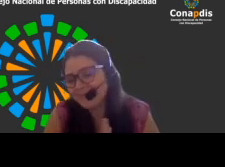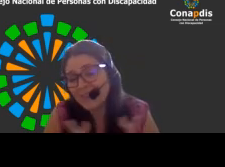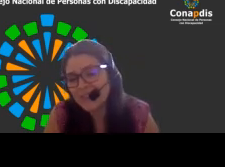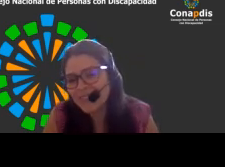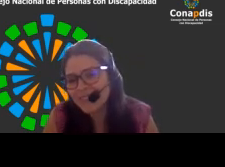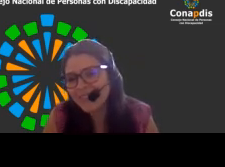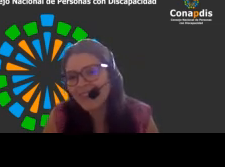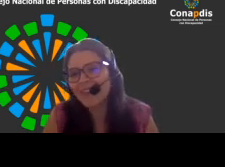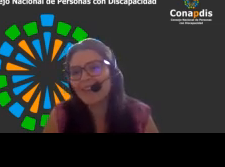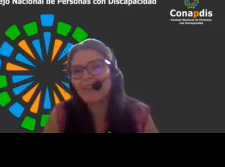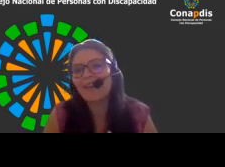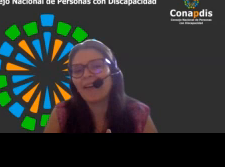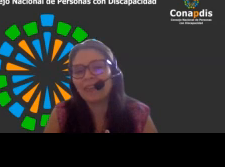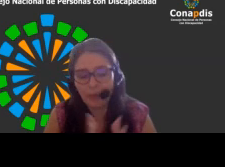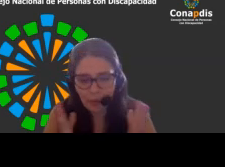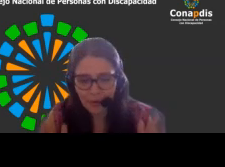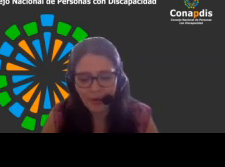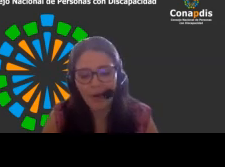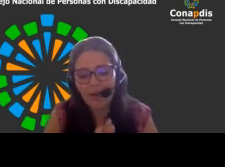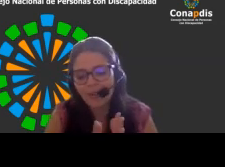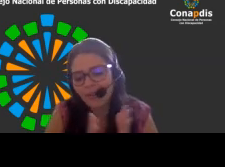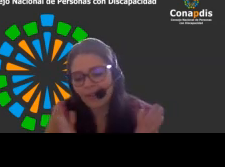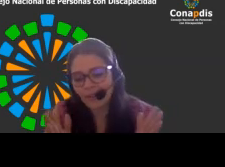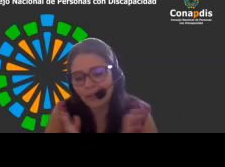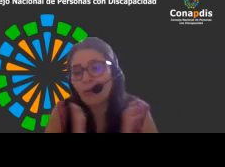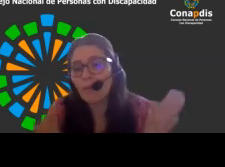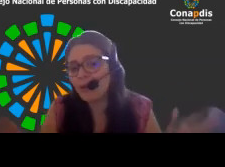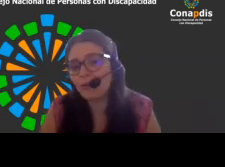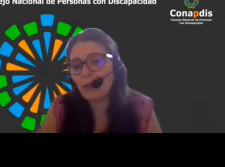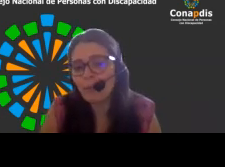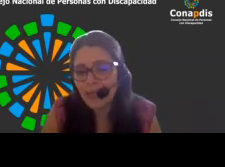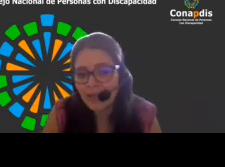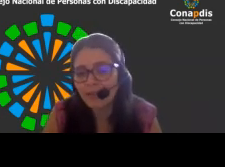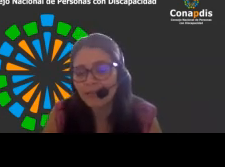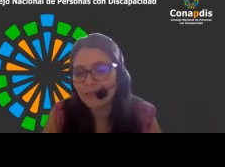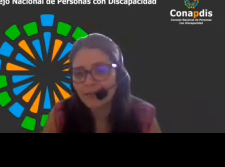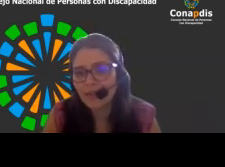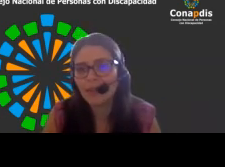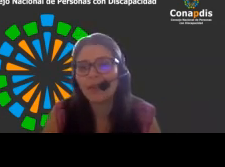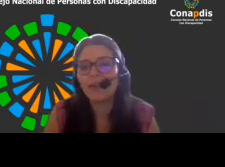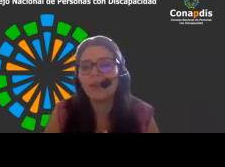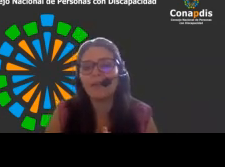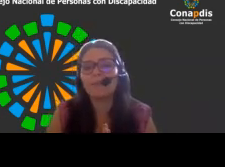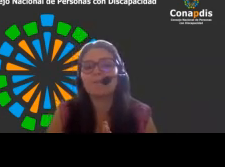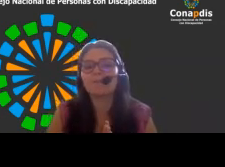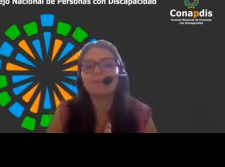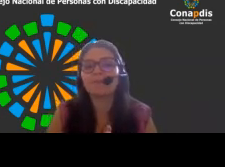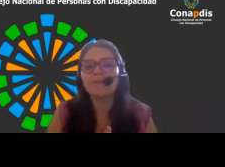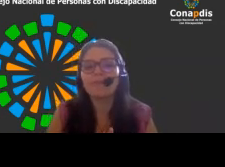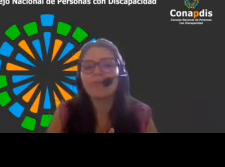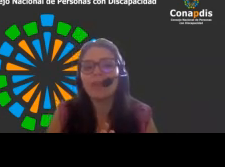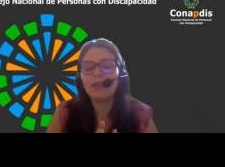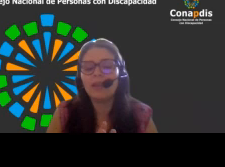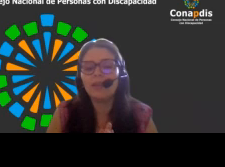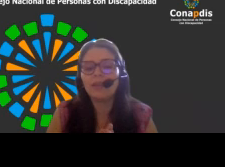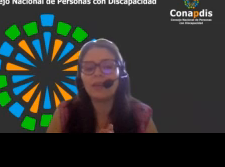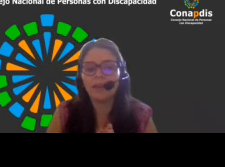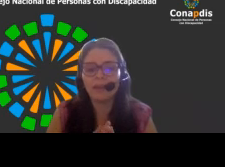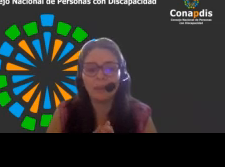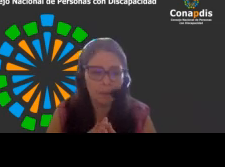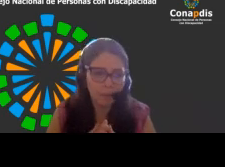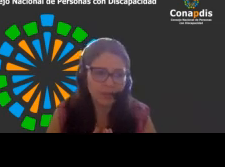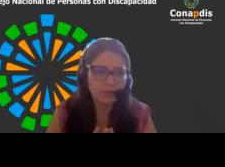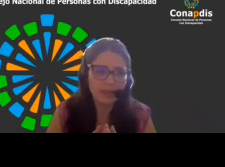entonces todo todo para todo aplica y